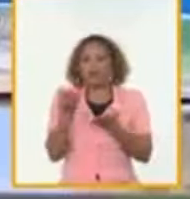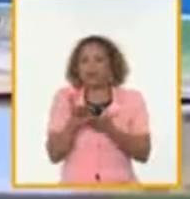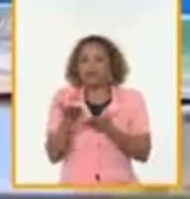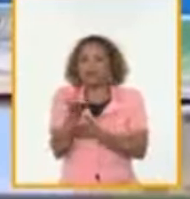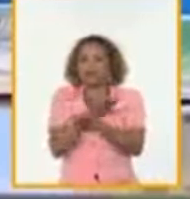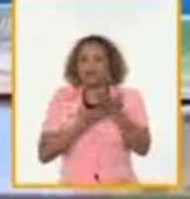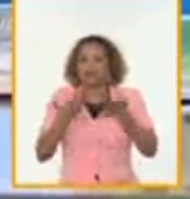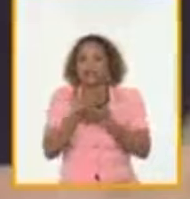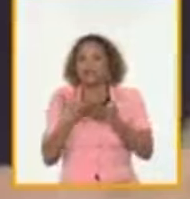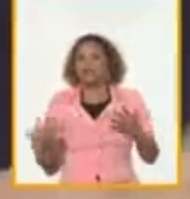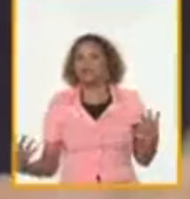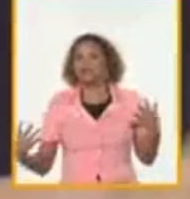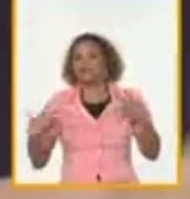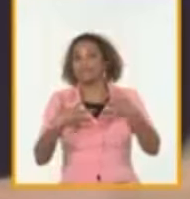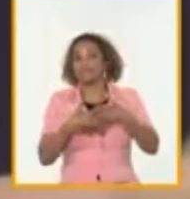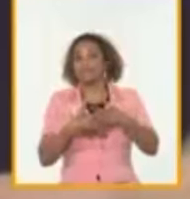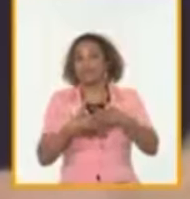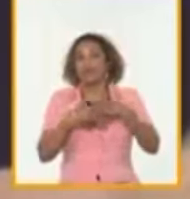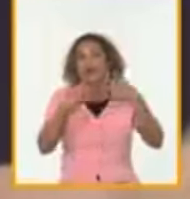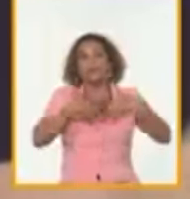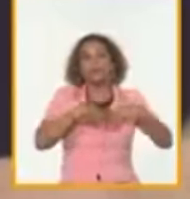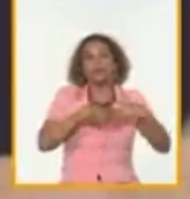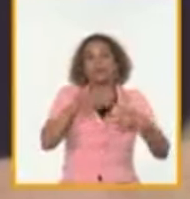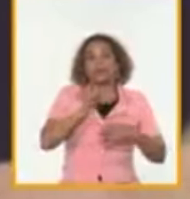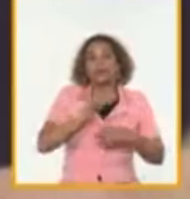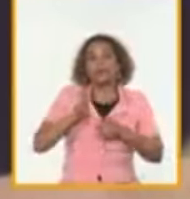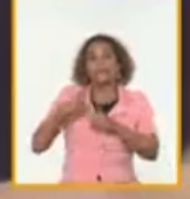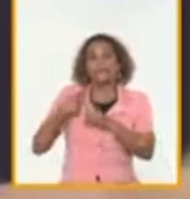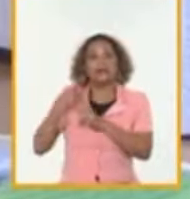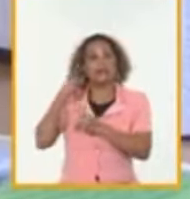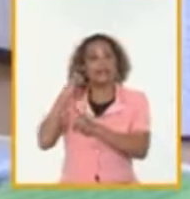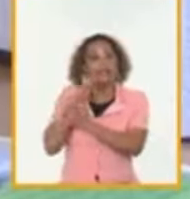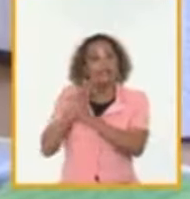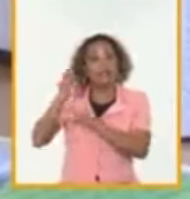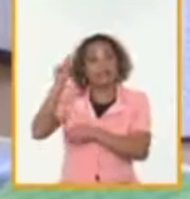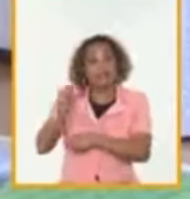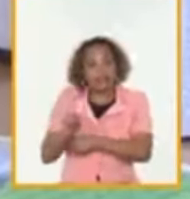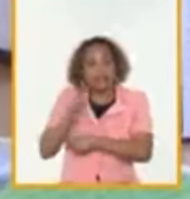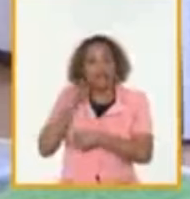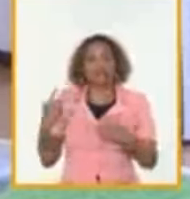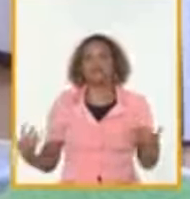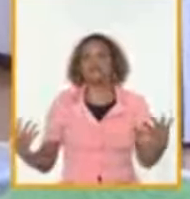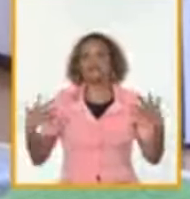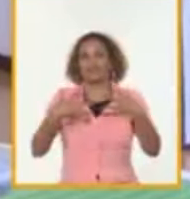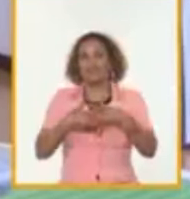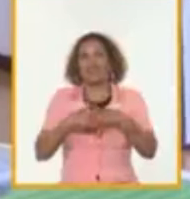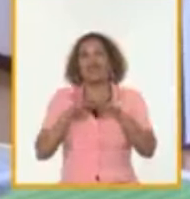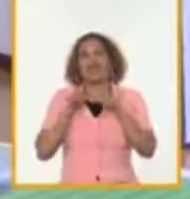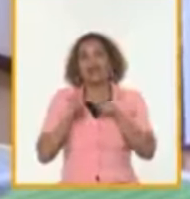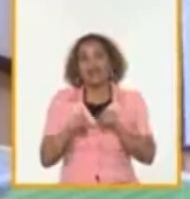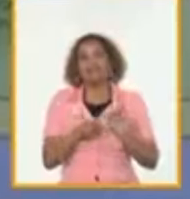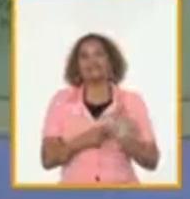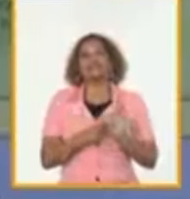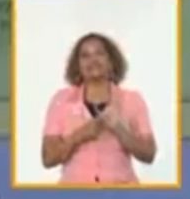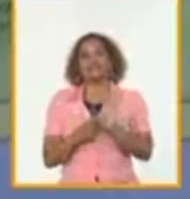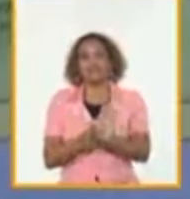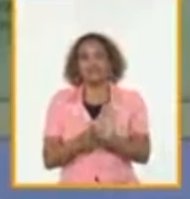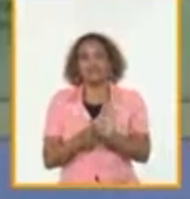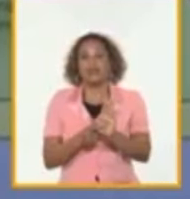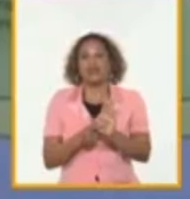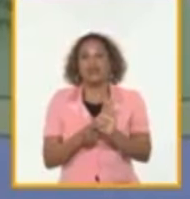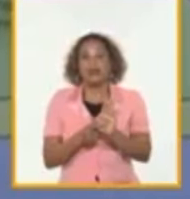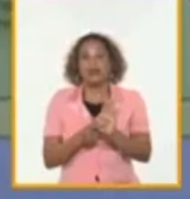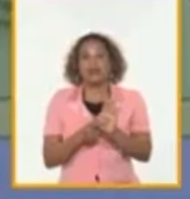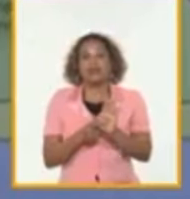unión entre esos productores y esos científico dónde se demuestra que yo creo que es lo más importante demostrar allí en el en el